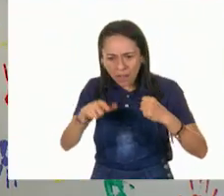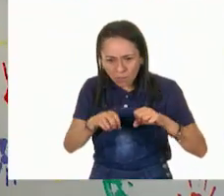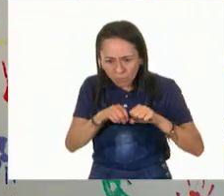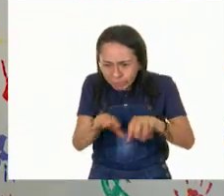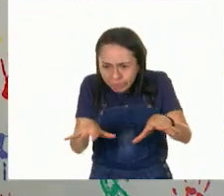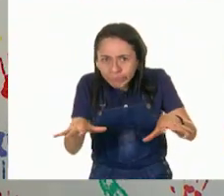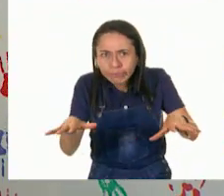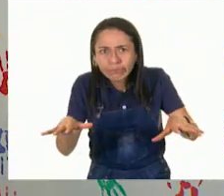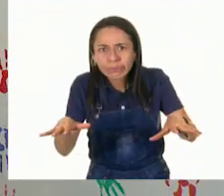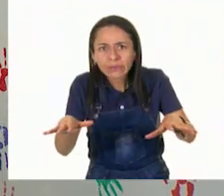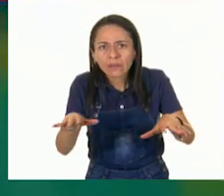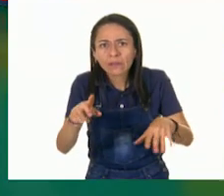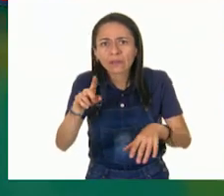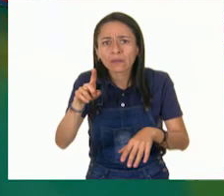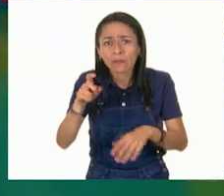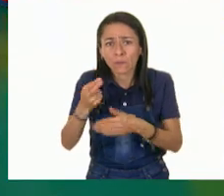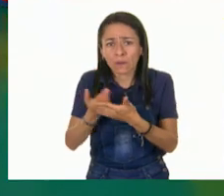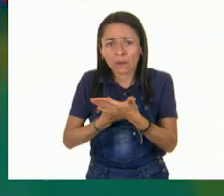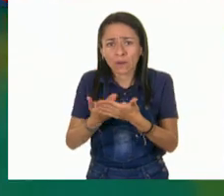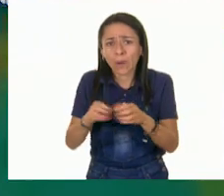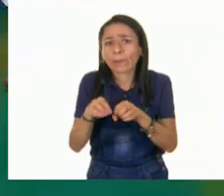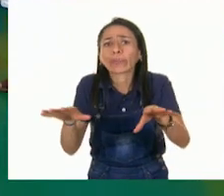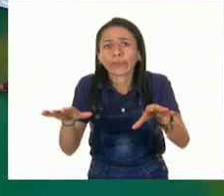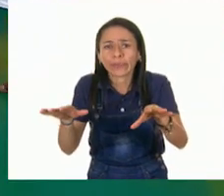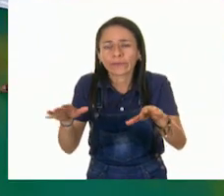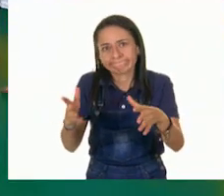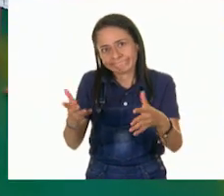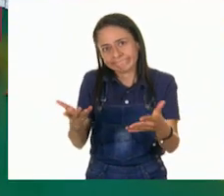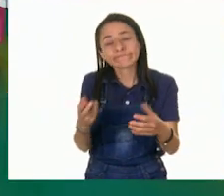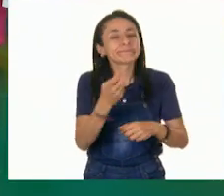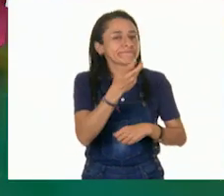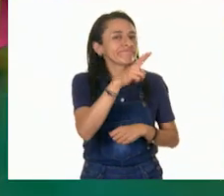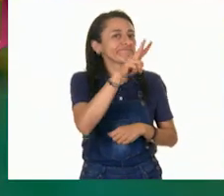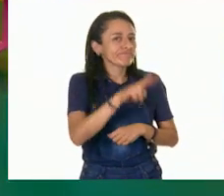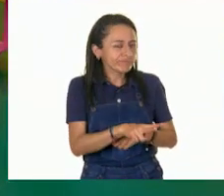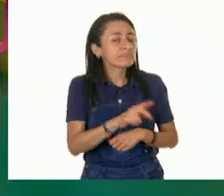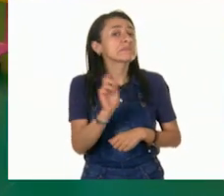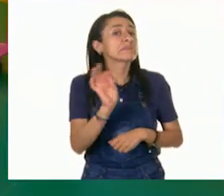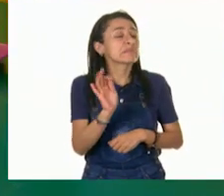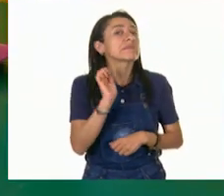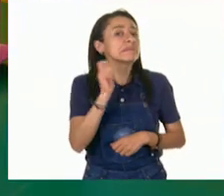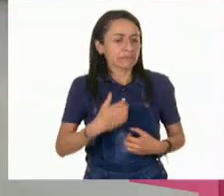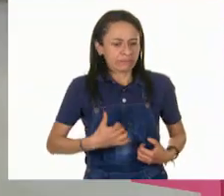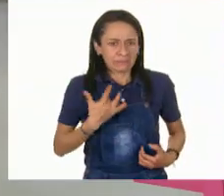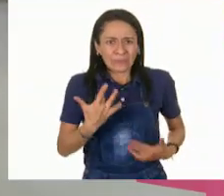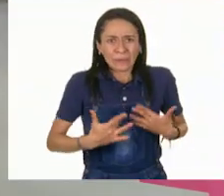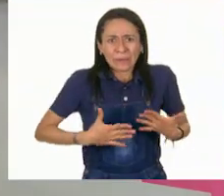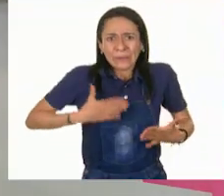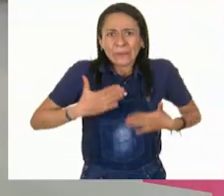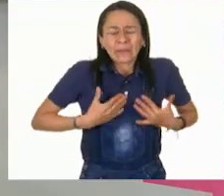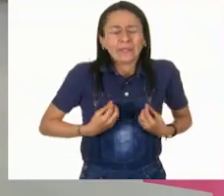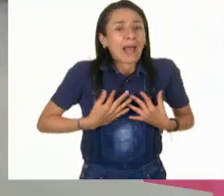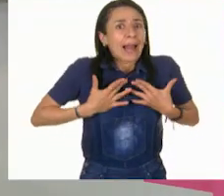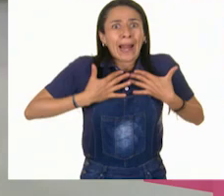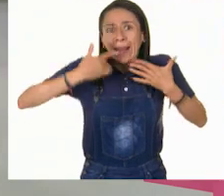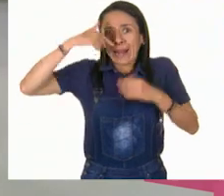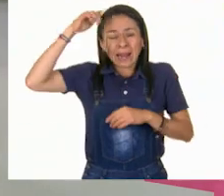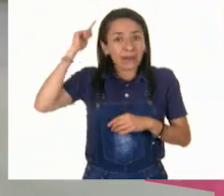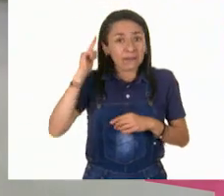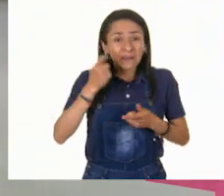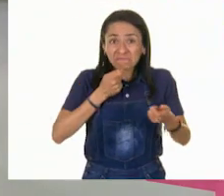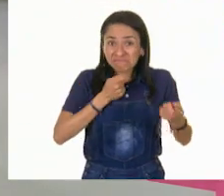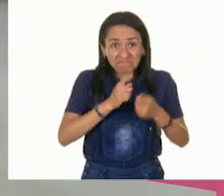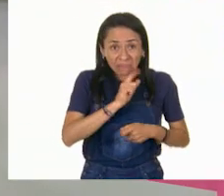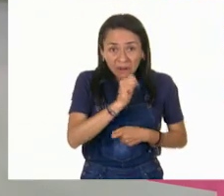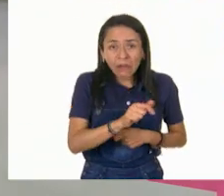ser que entonces la euforia en ese momento, si no la controlo, pudiera hacerle daño, poderse convertir en algo